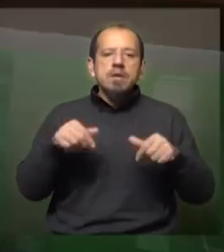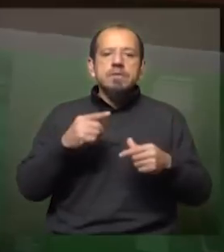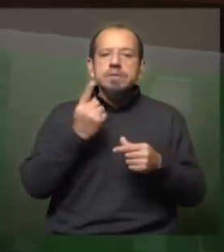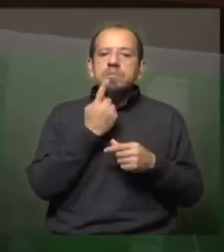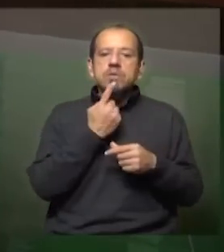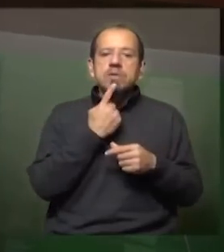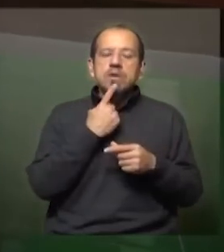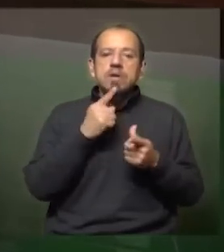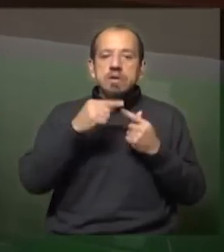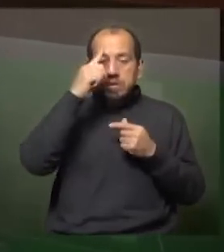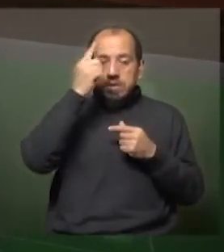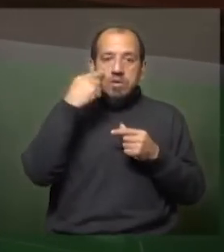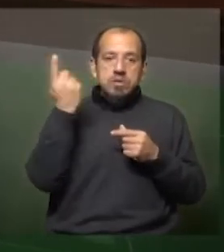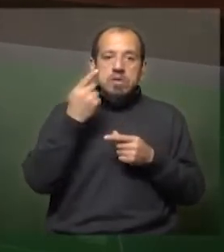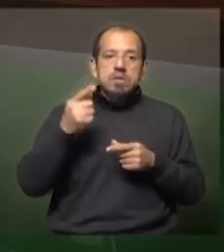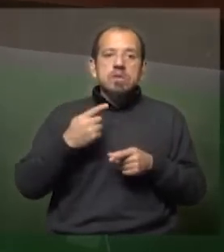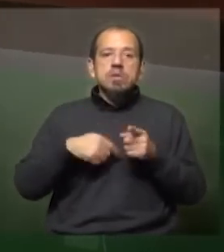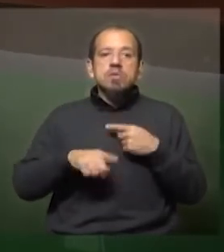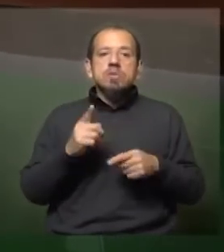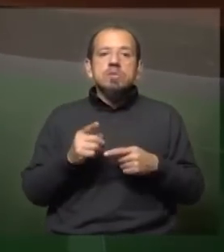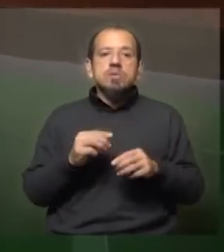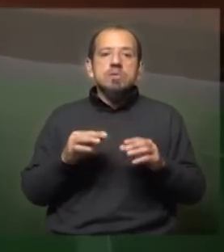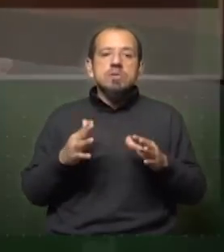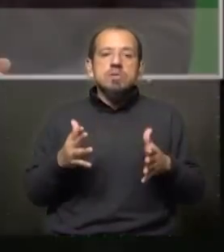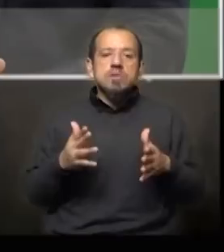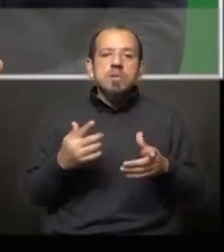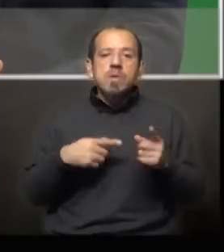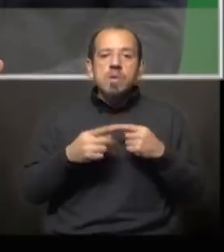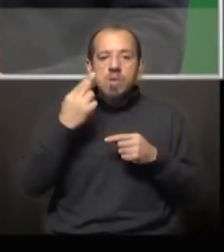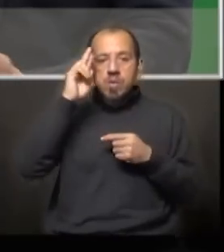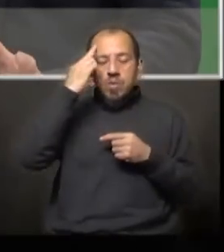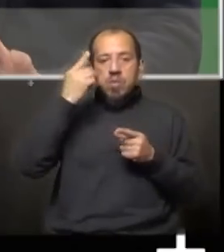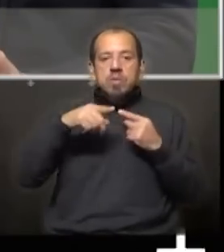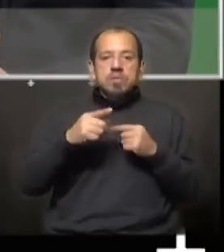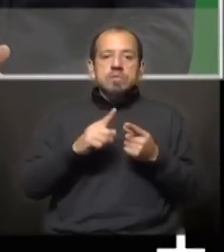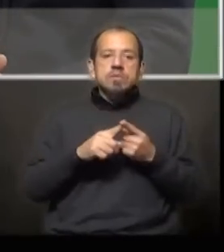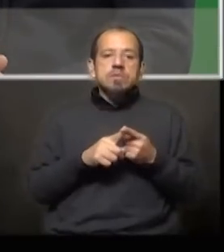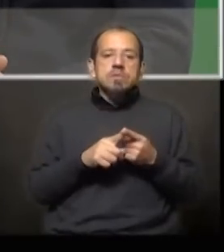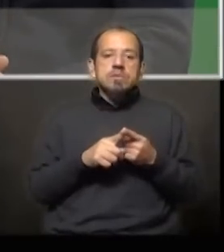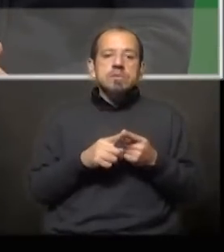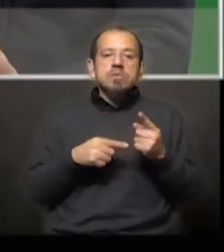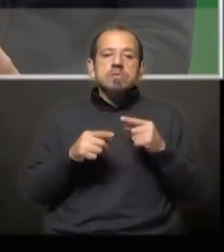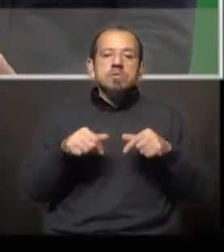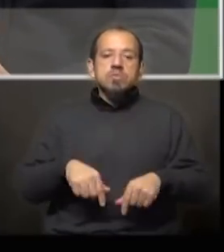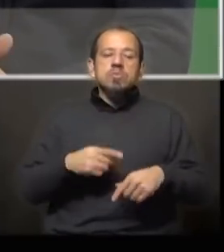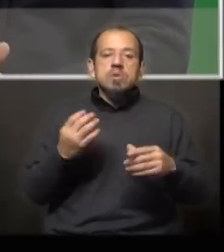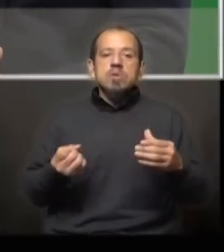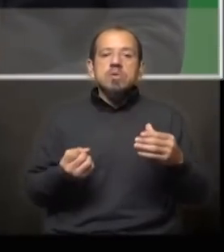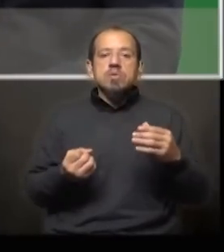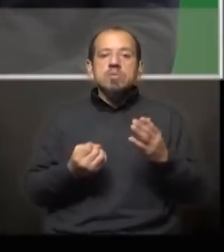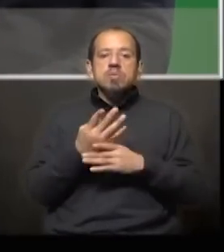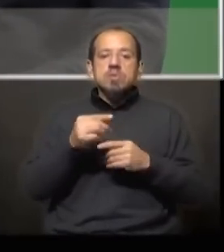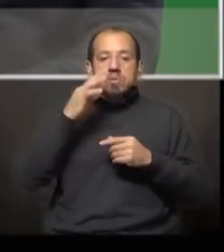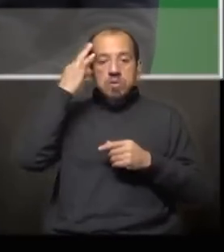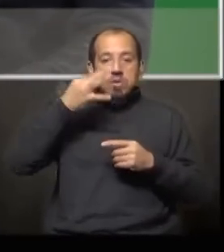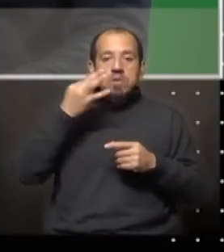materia de política exterior creo que sin duda termina colocando al Uruguay como aislado de la región de una nueva región que tiene una